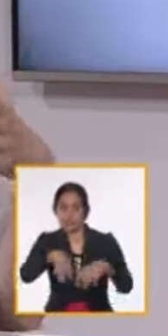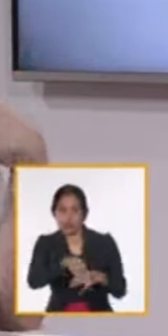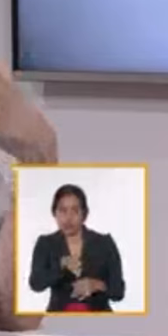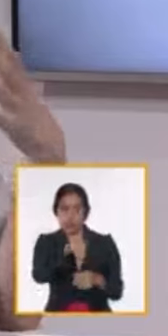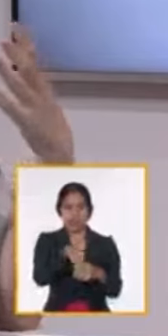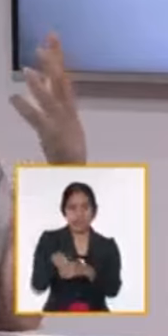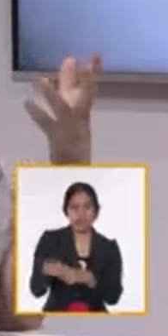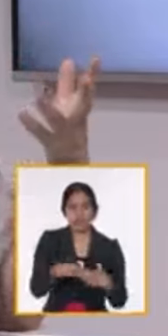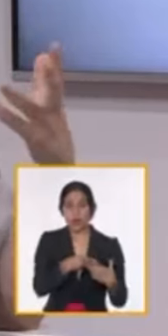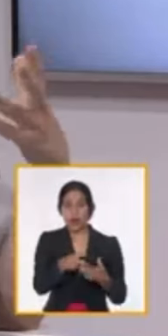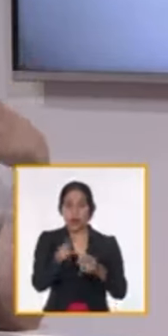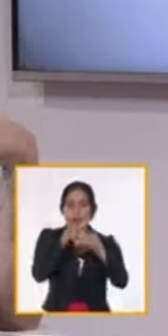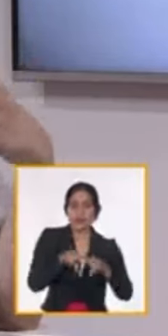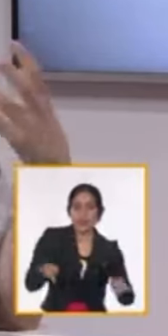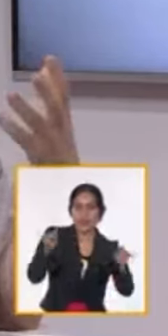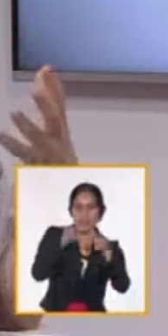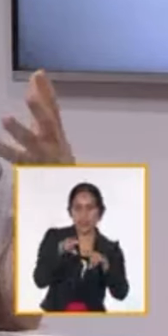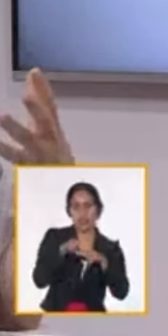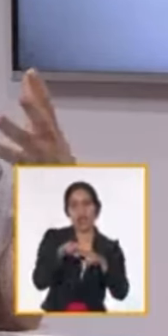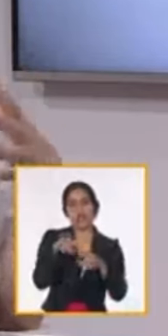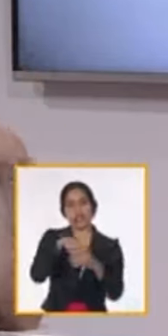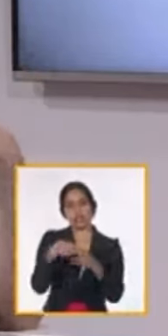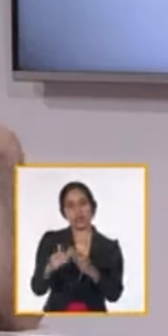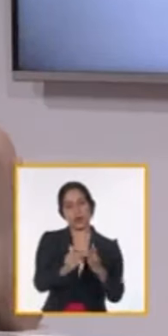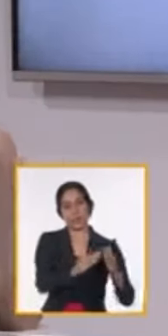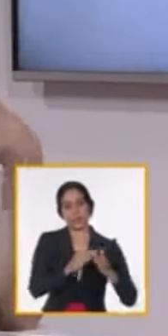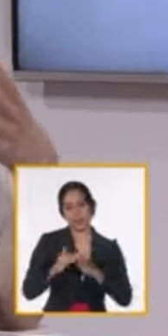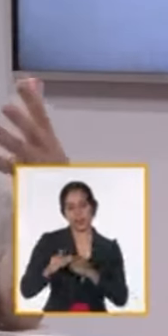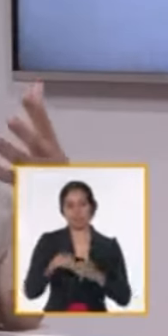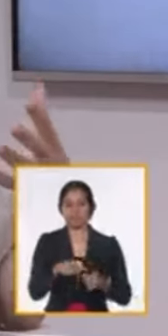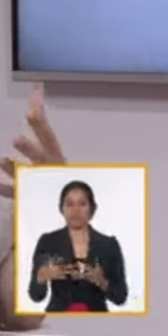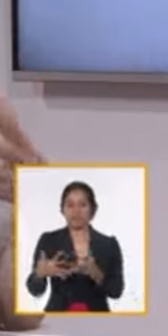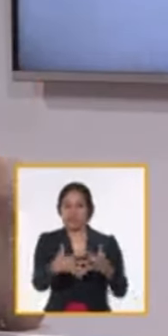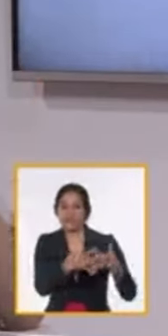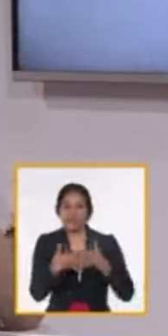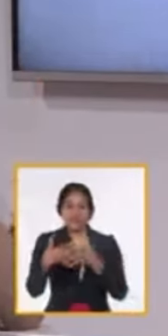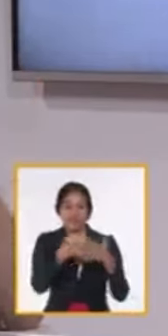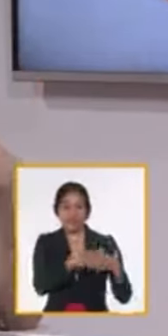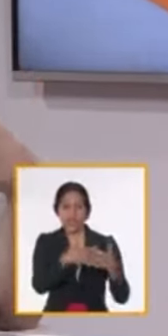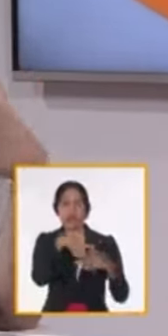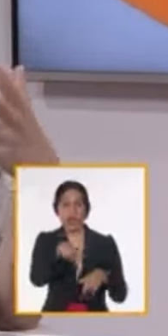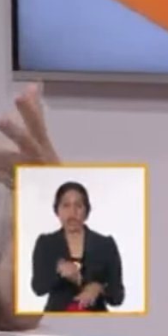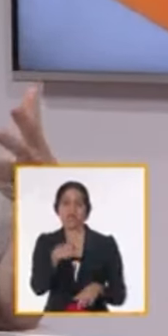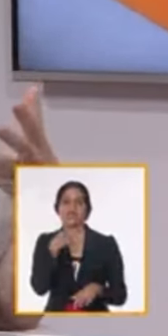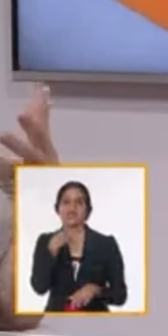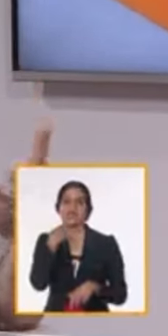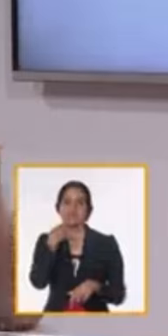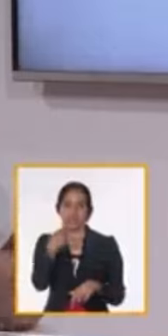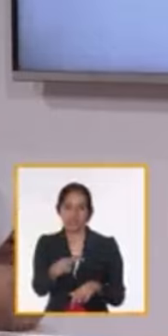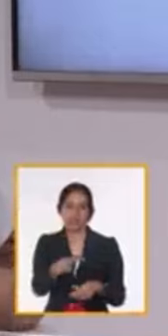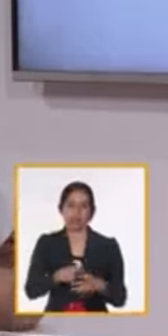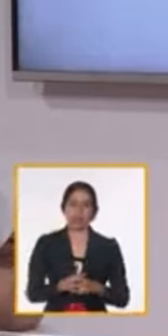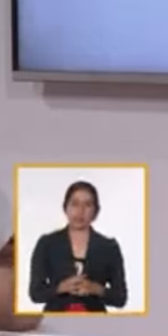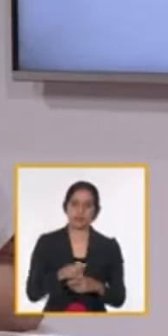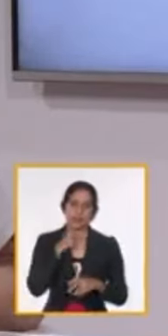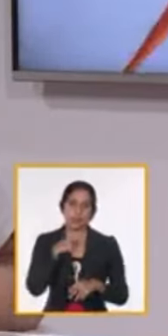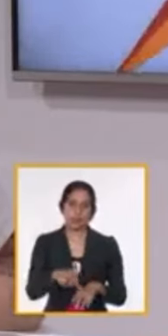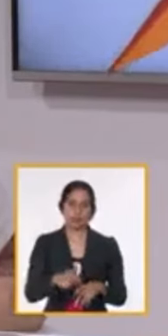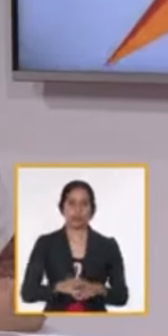universitarios y en sus comunidades. Los Estados Unidos dice que es un paradigma de